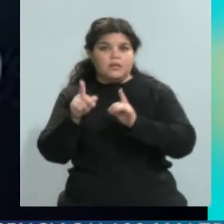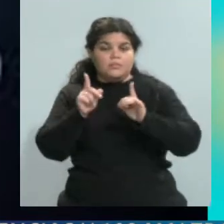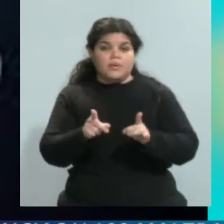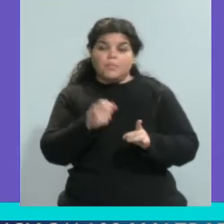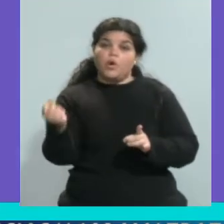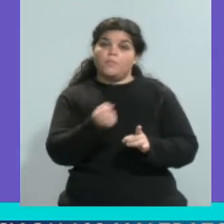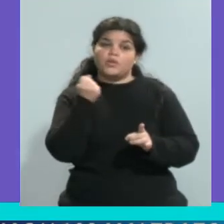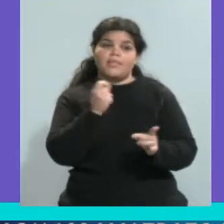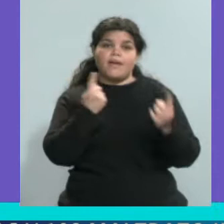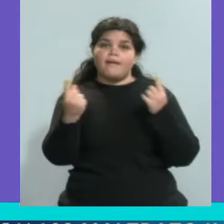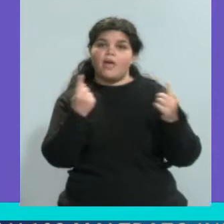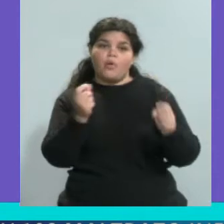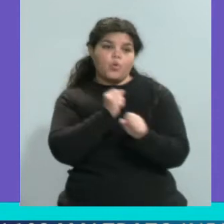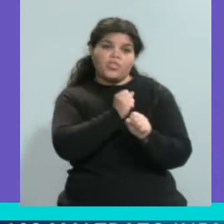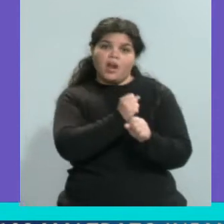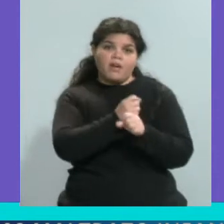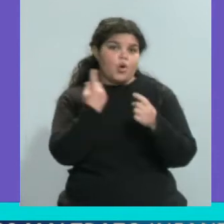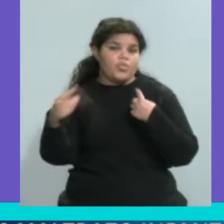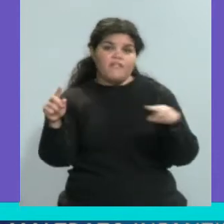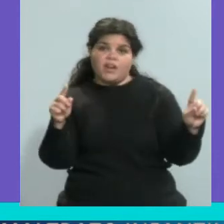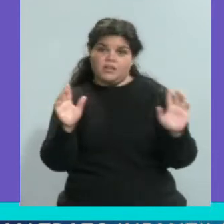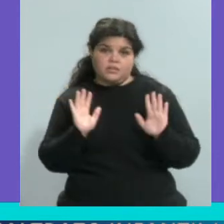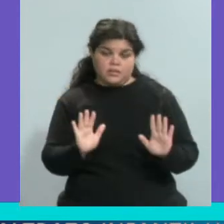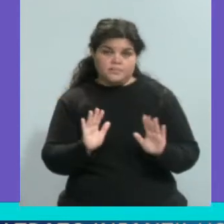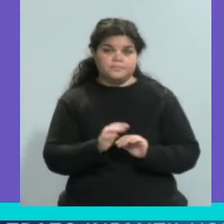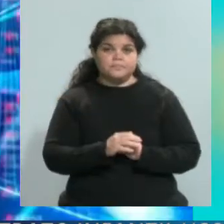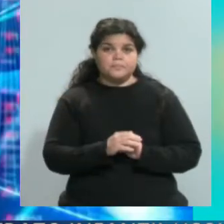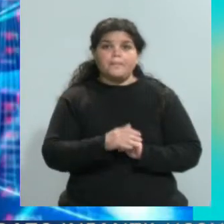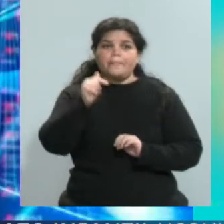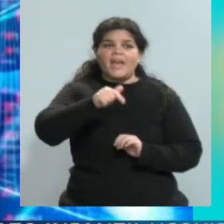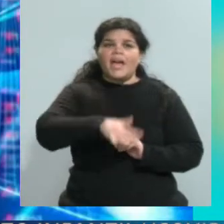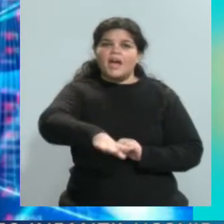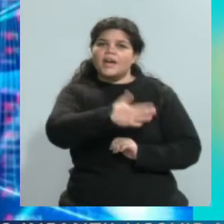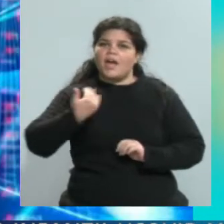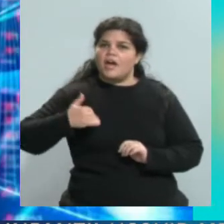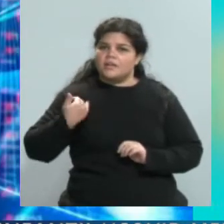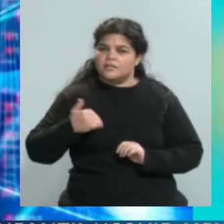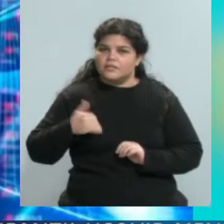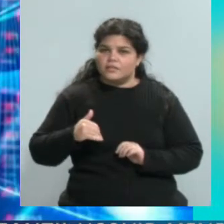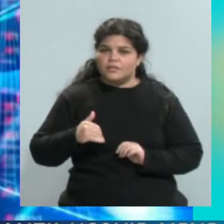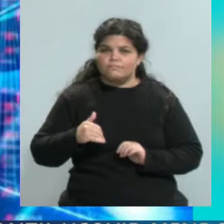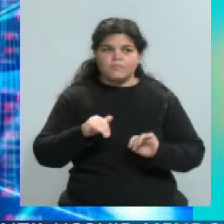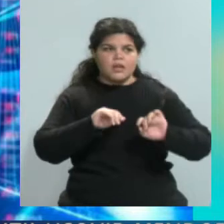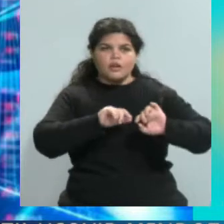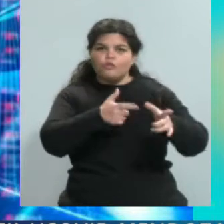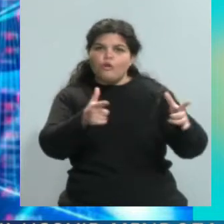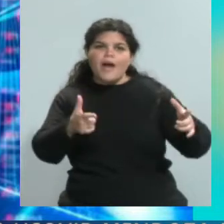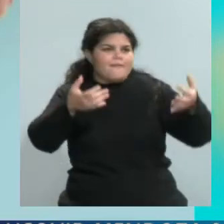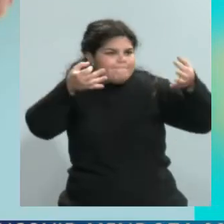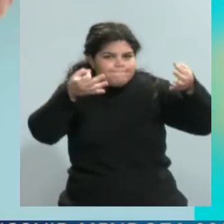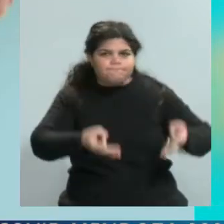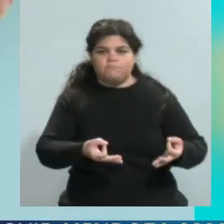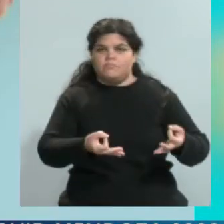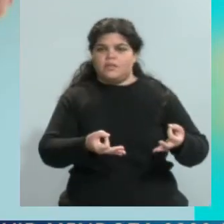cada profesión de la que se merece. Para este ámbito argentino todavía no está reconocido en ciencia cierta.